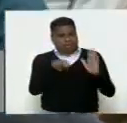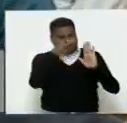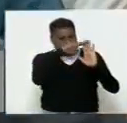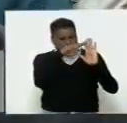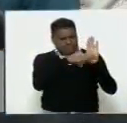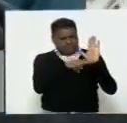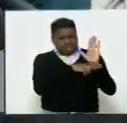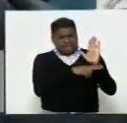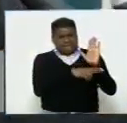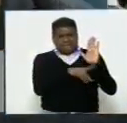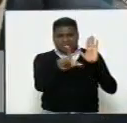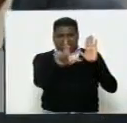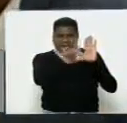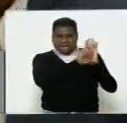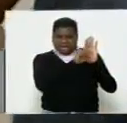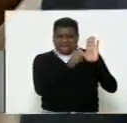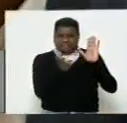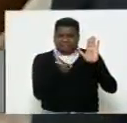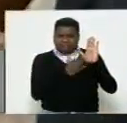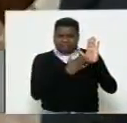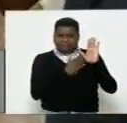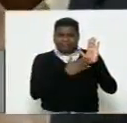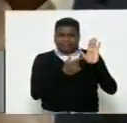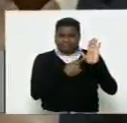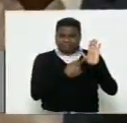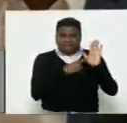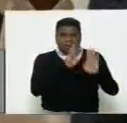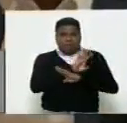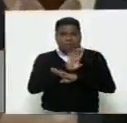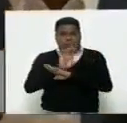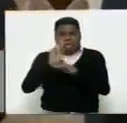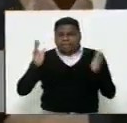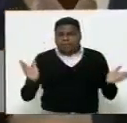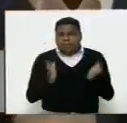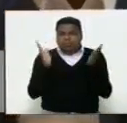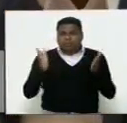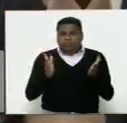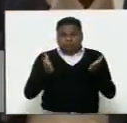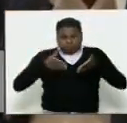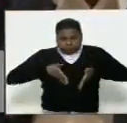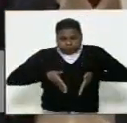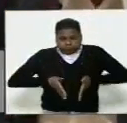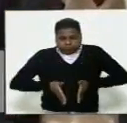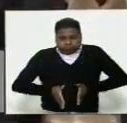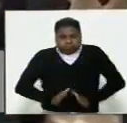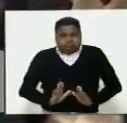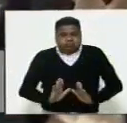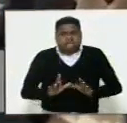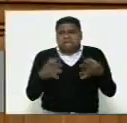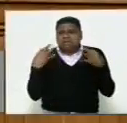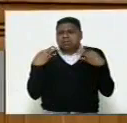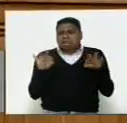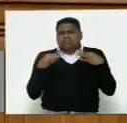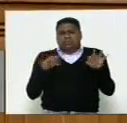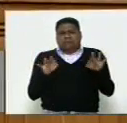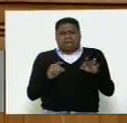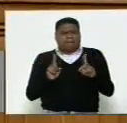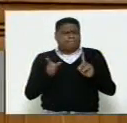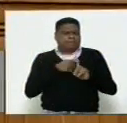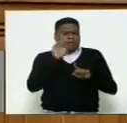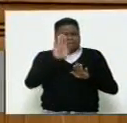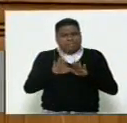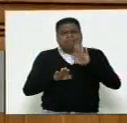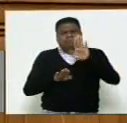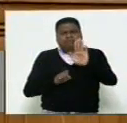decreto constituyente, de ley de promoción y protección del parto y del nacimiento humanizado, un paso más, para decirlo